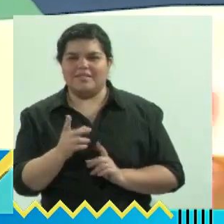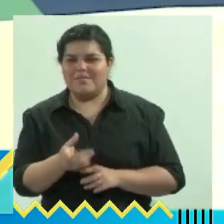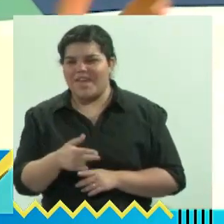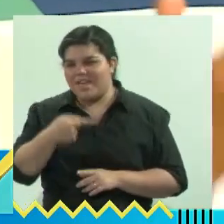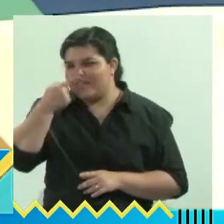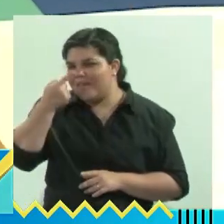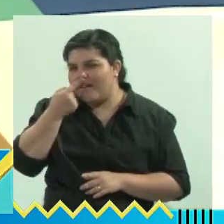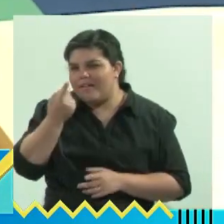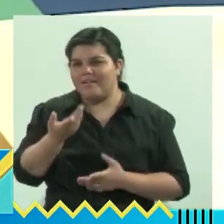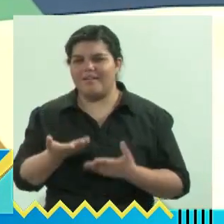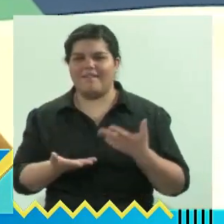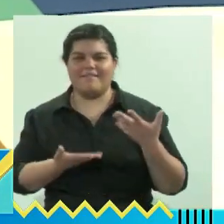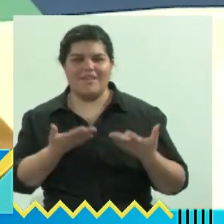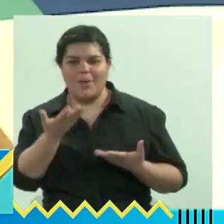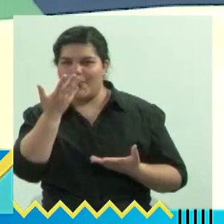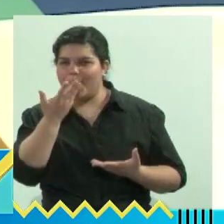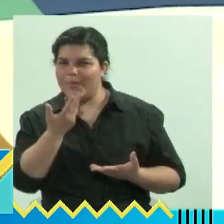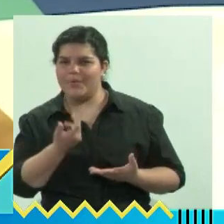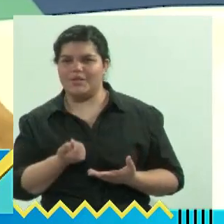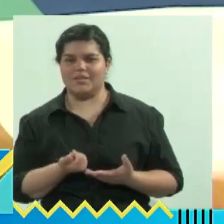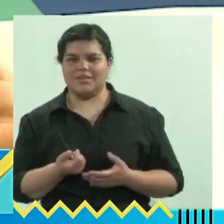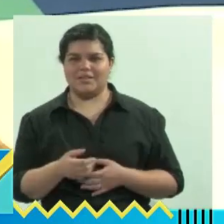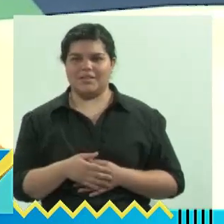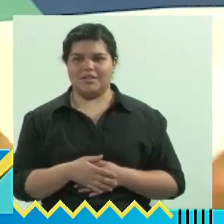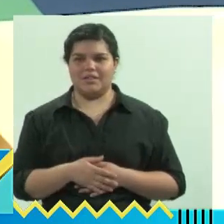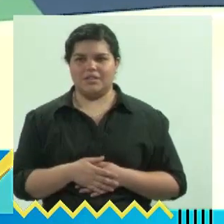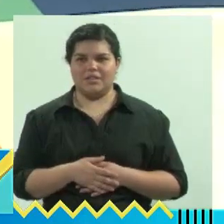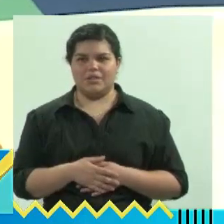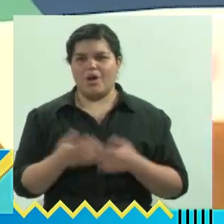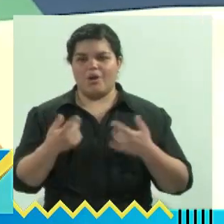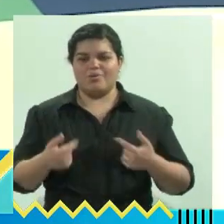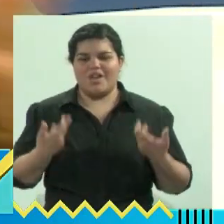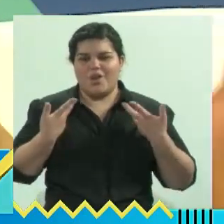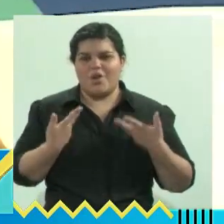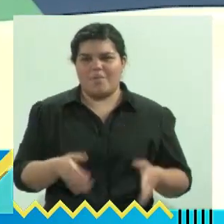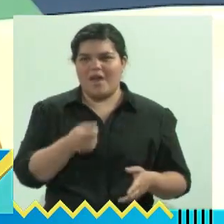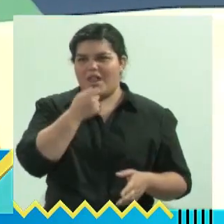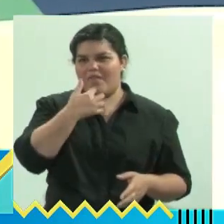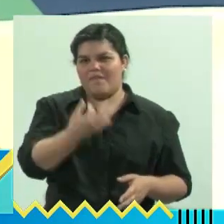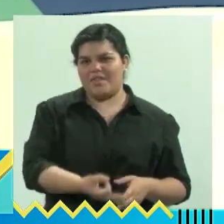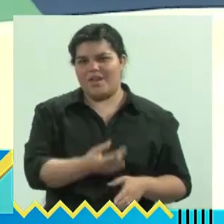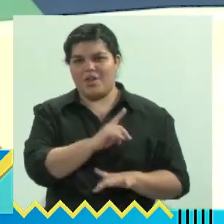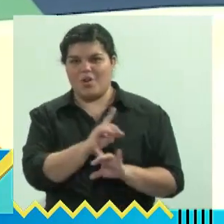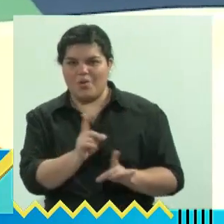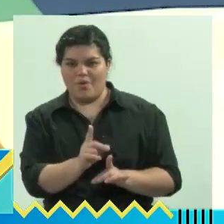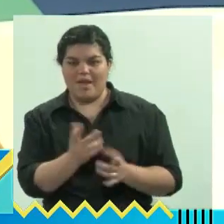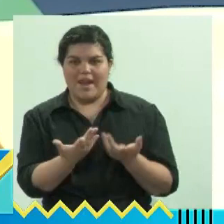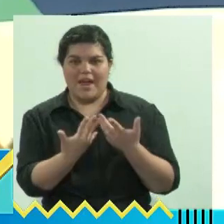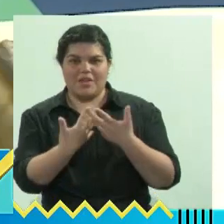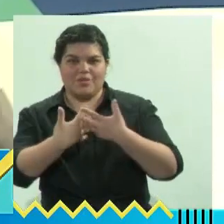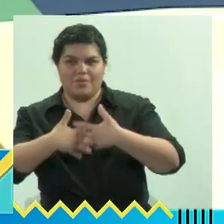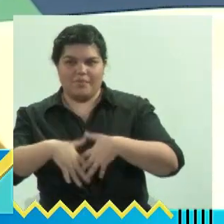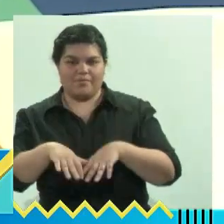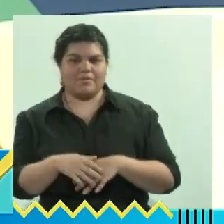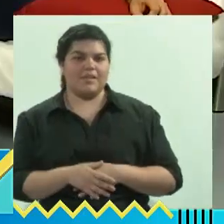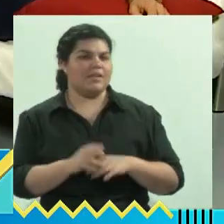muestra un lado que no tiene tanta conexión con lo racional, digamos, y no podemos vivir solo de lo racional, digamos, ¿no? Hay una cuestión